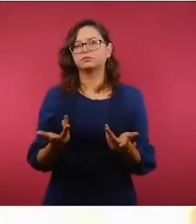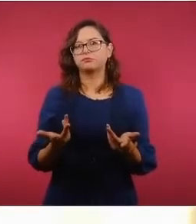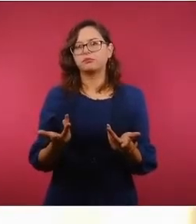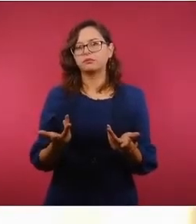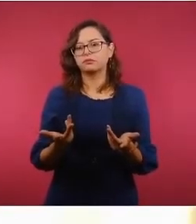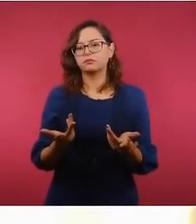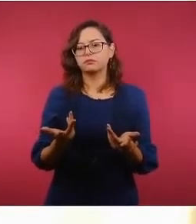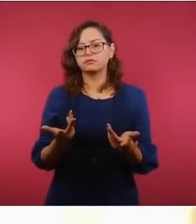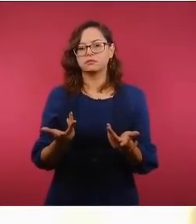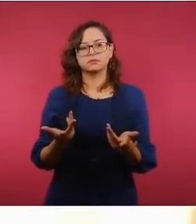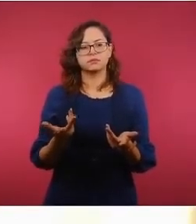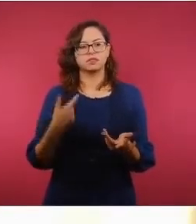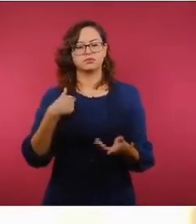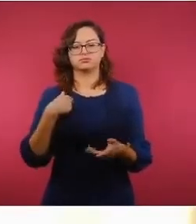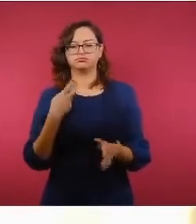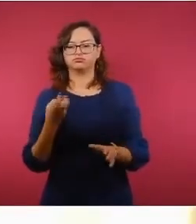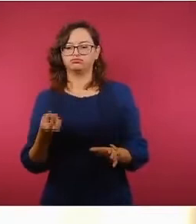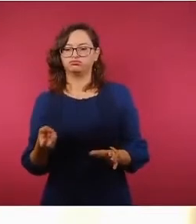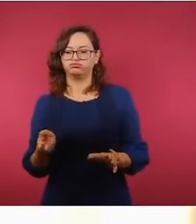poder